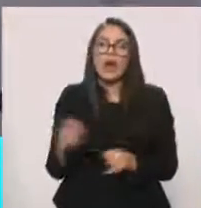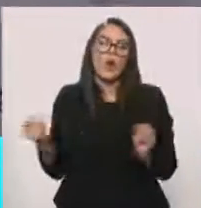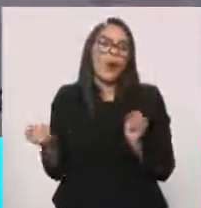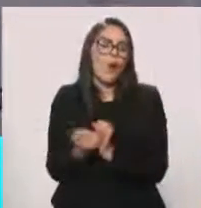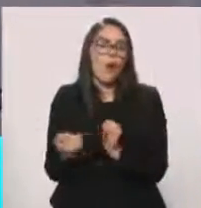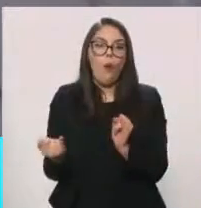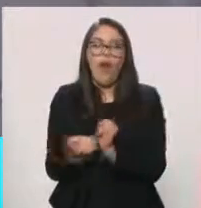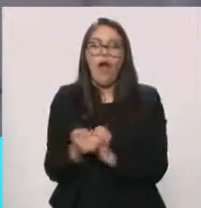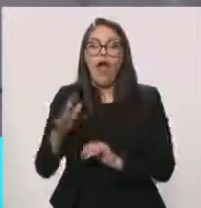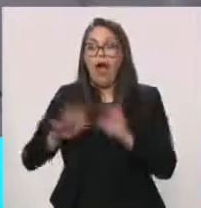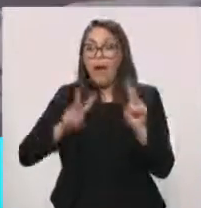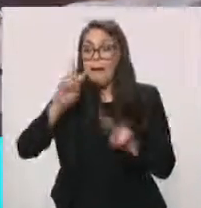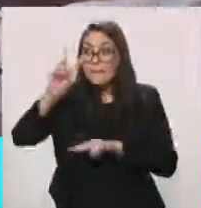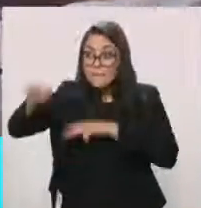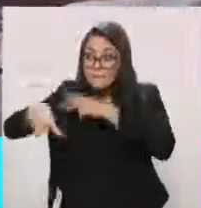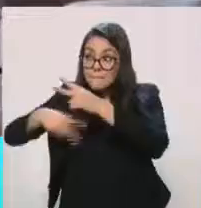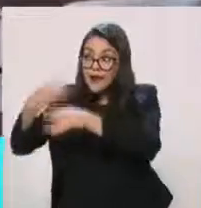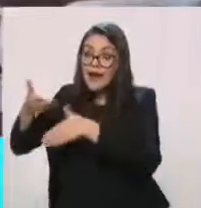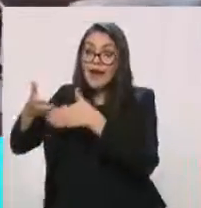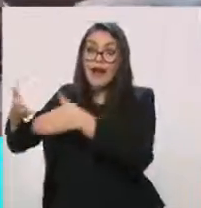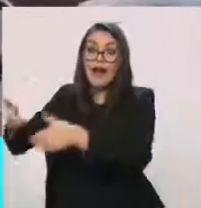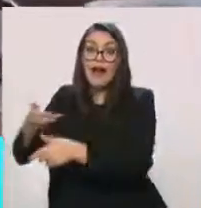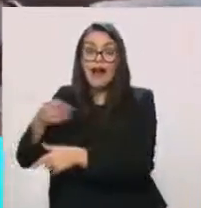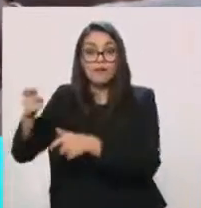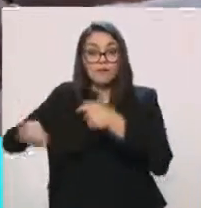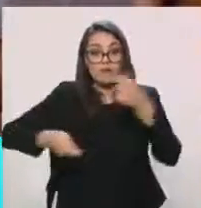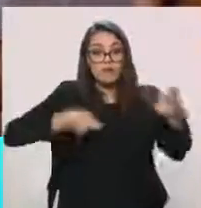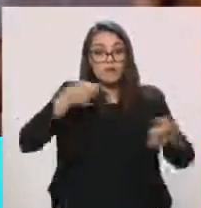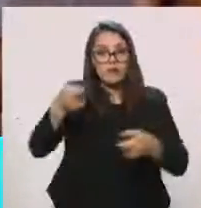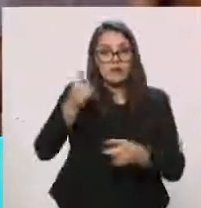también cuando se van a repartir hay un protocolo de